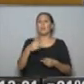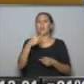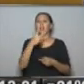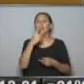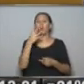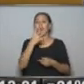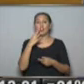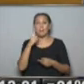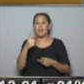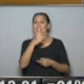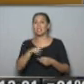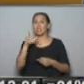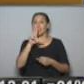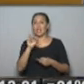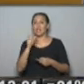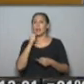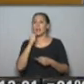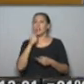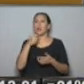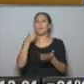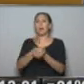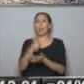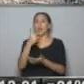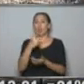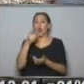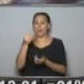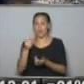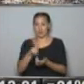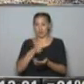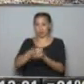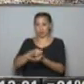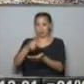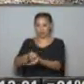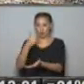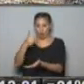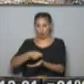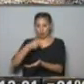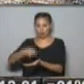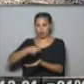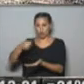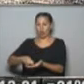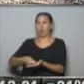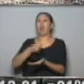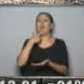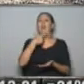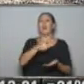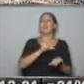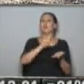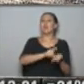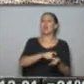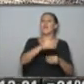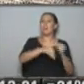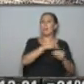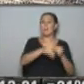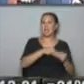pesos adicionales que van a ser pagados en 2 meses, ya vamos a ver cómo. Las asignaciones familiares se van a duplicar. Las pensiones